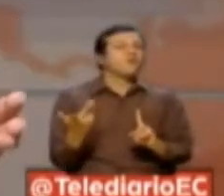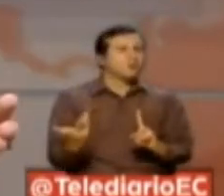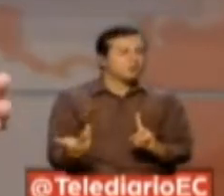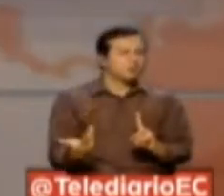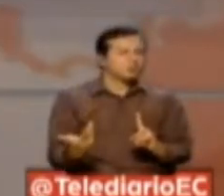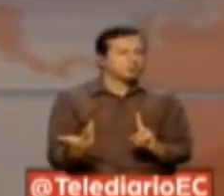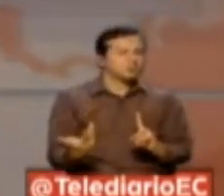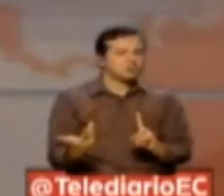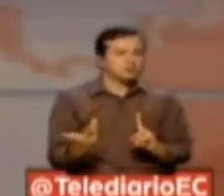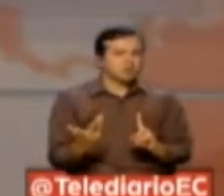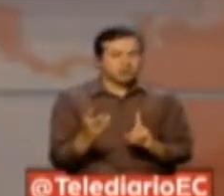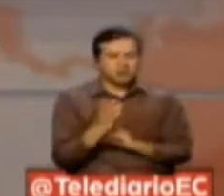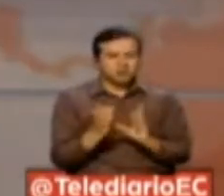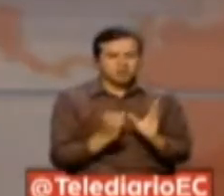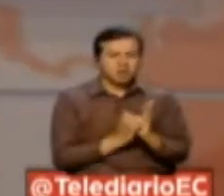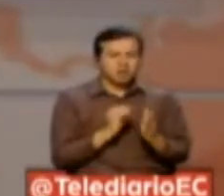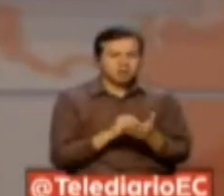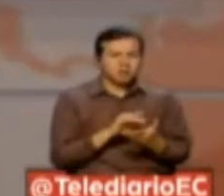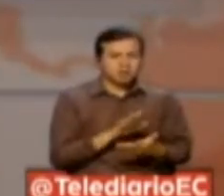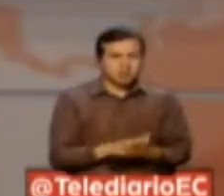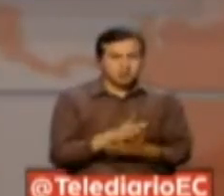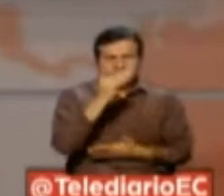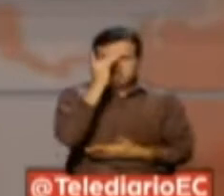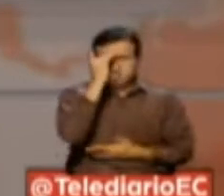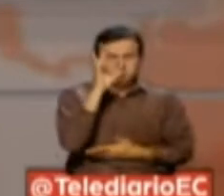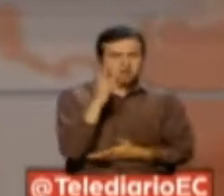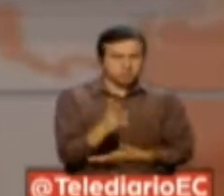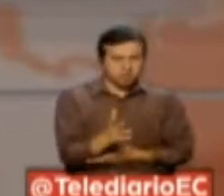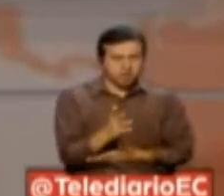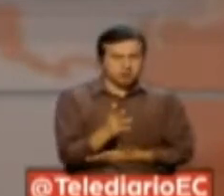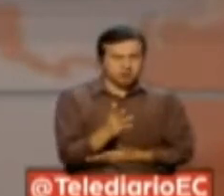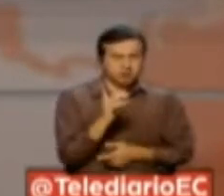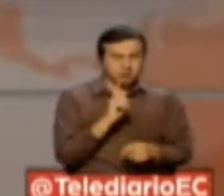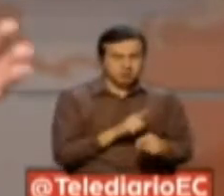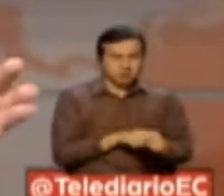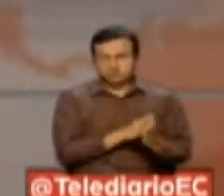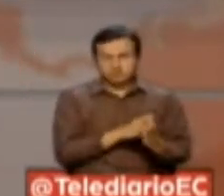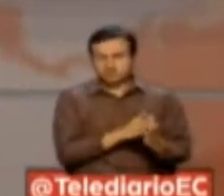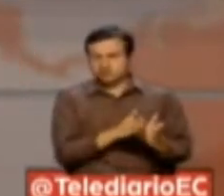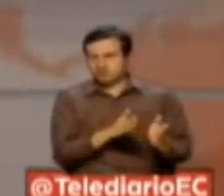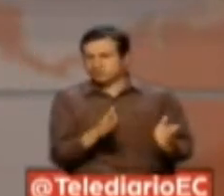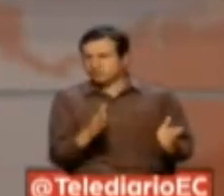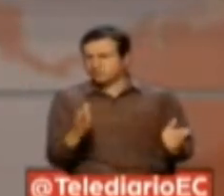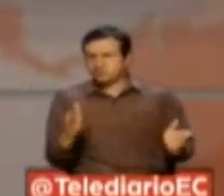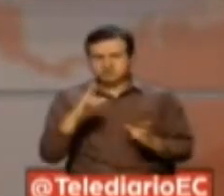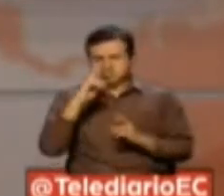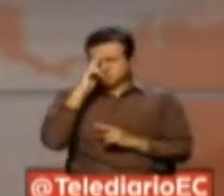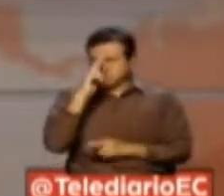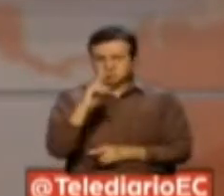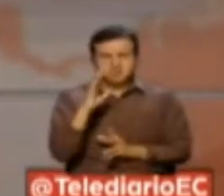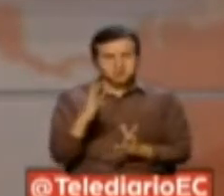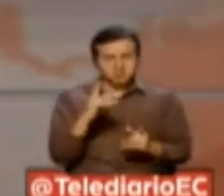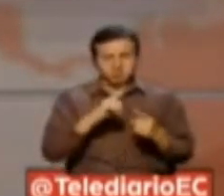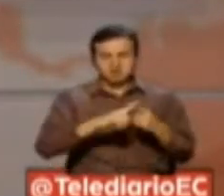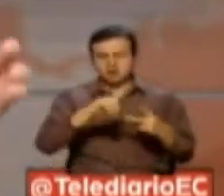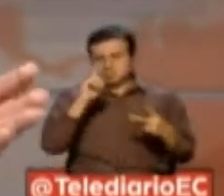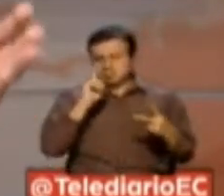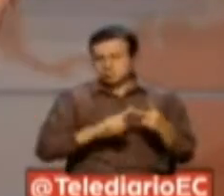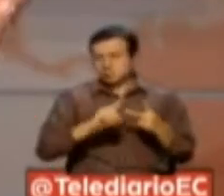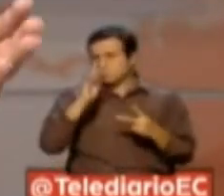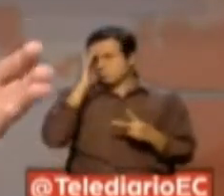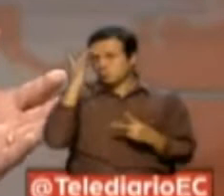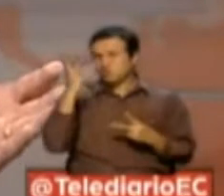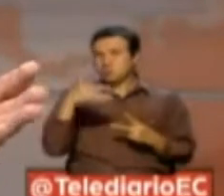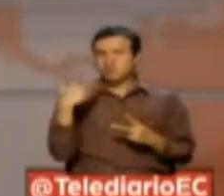qué no se ha contabilizado como deuda cuando éstas no se cumplieron con las condiciones y segundo porque